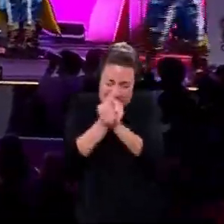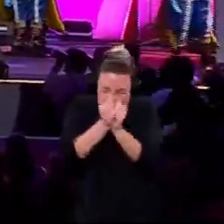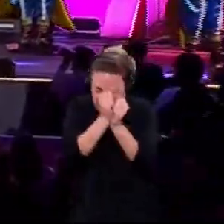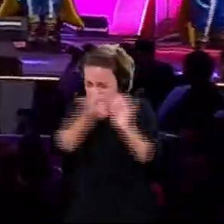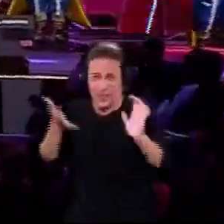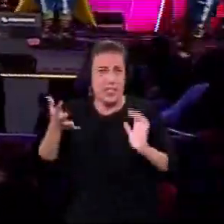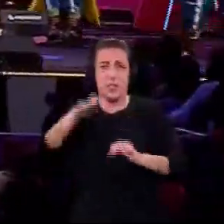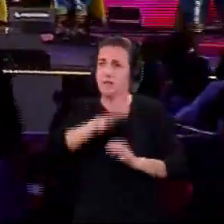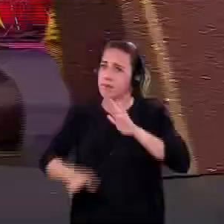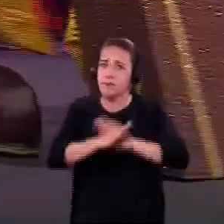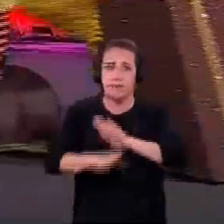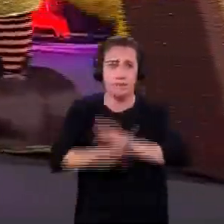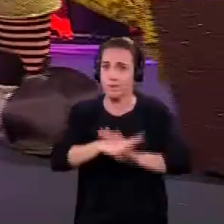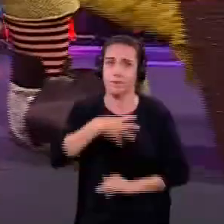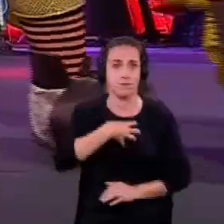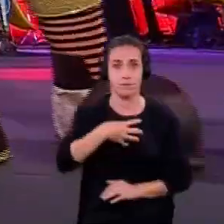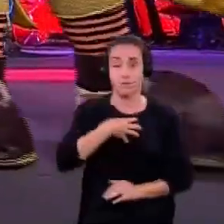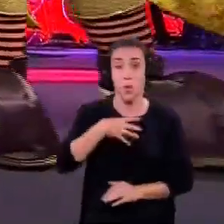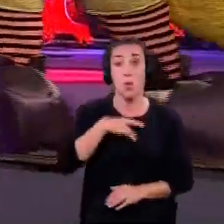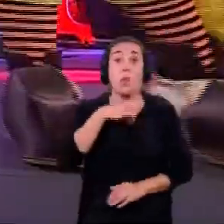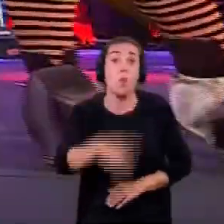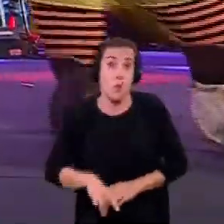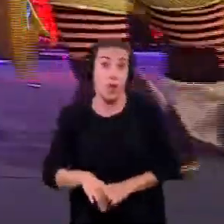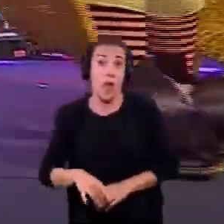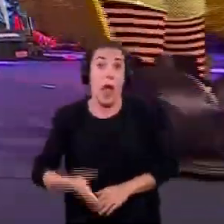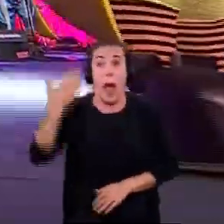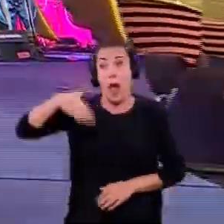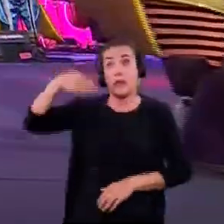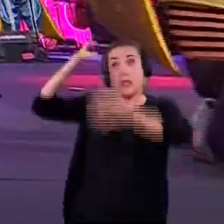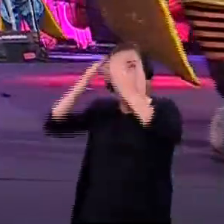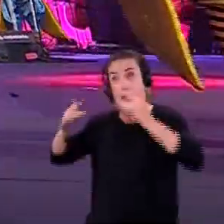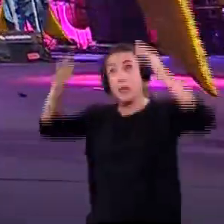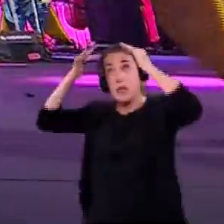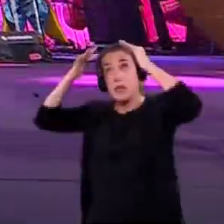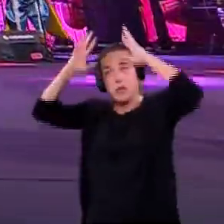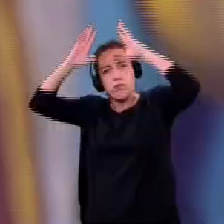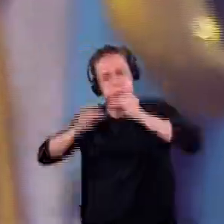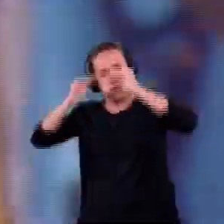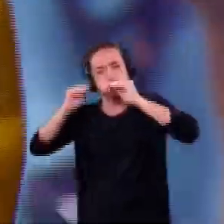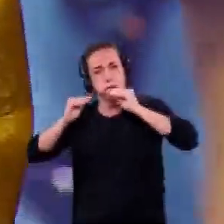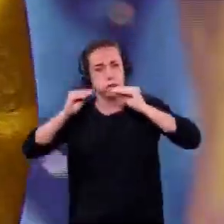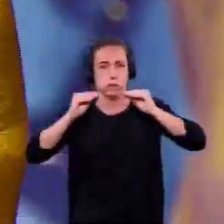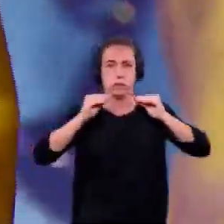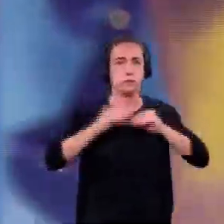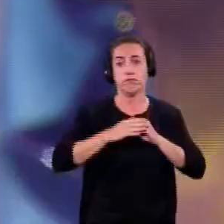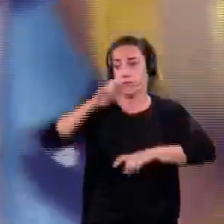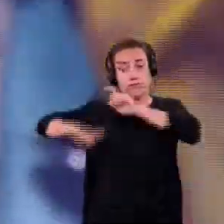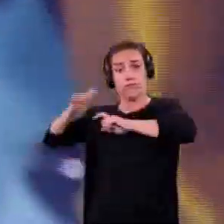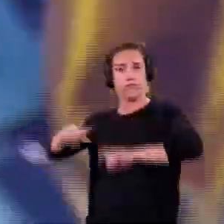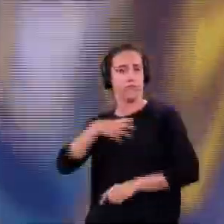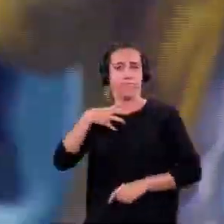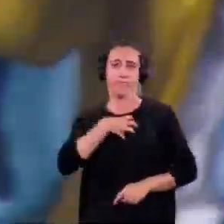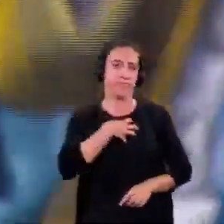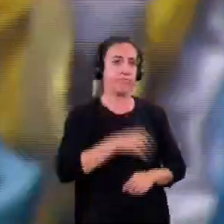mismo lugar. Quizás aquel gigante que cree se murió desde hace años y no tiene vuelta